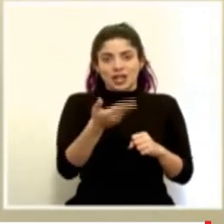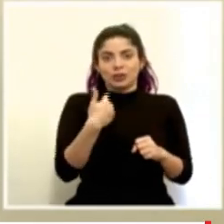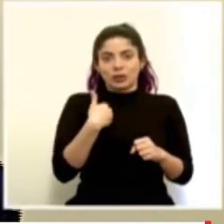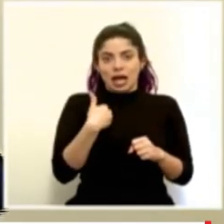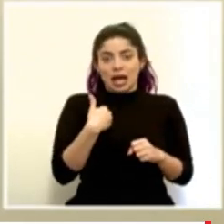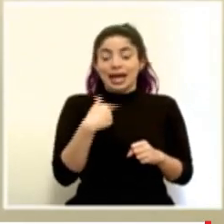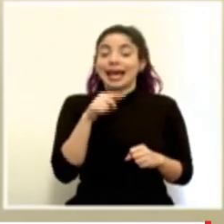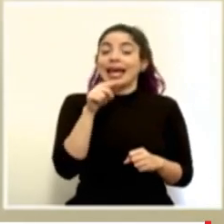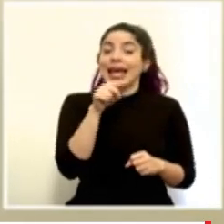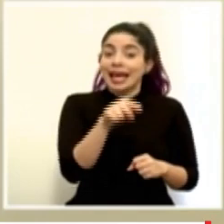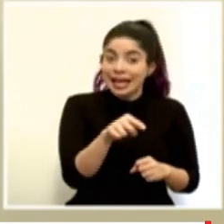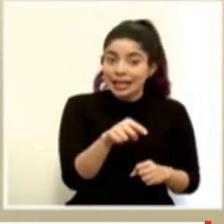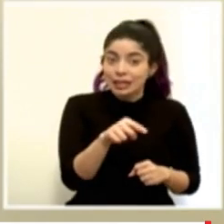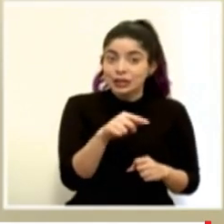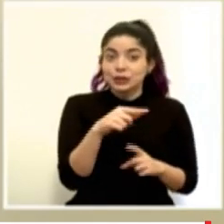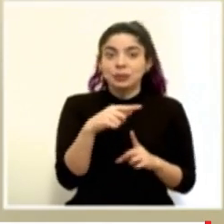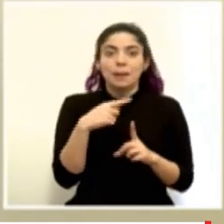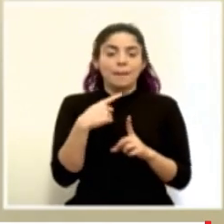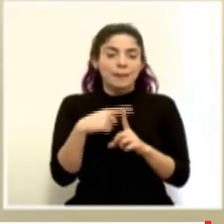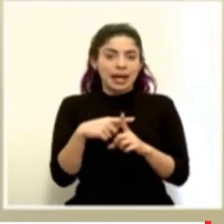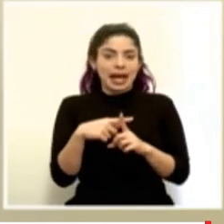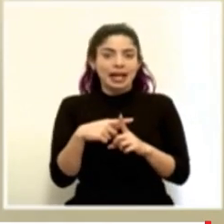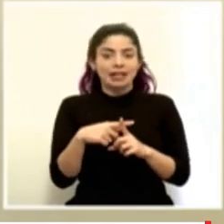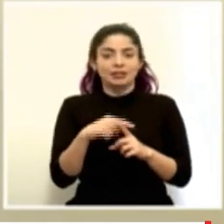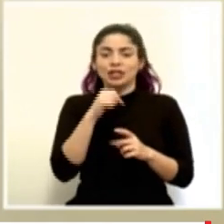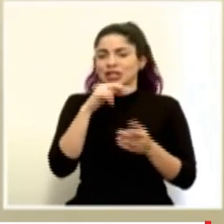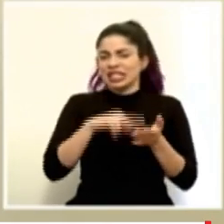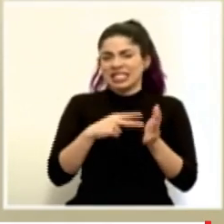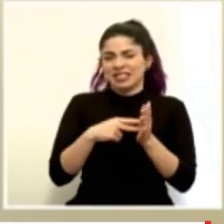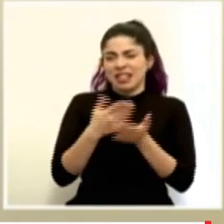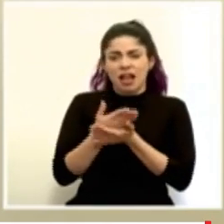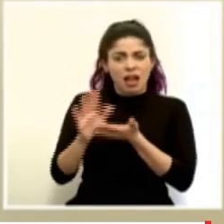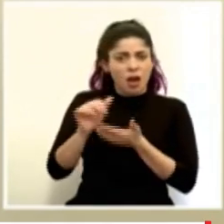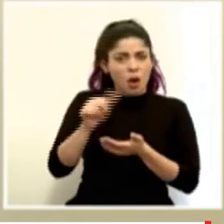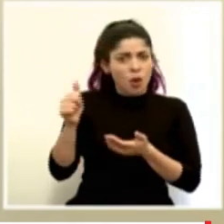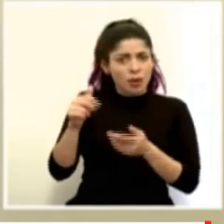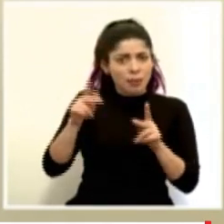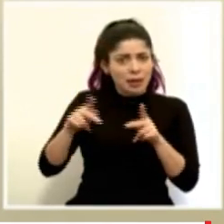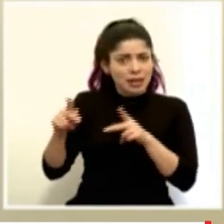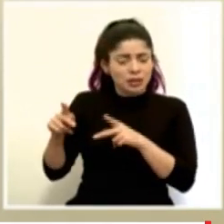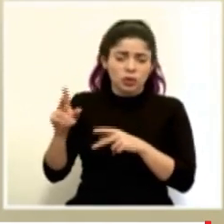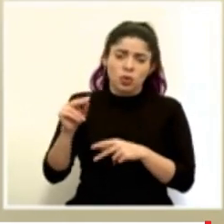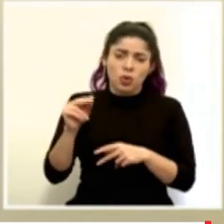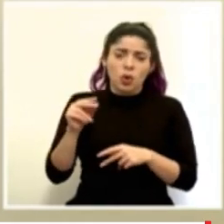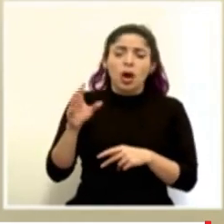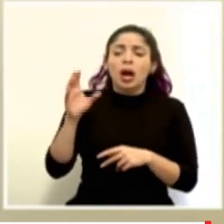Eso sin digamos, menospreciar o descartar otras intervenciones que